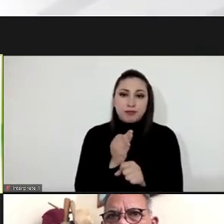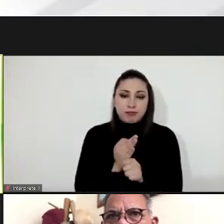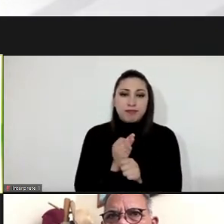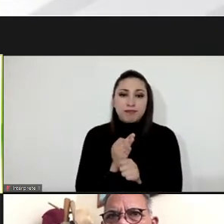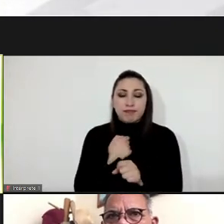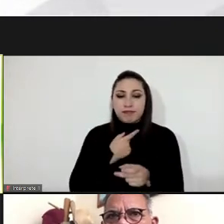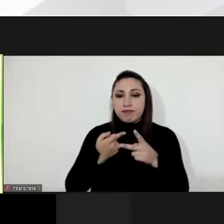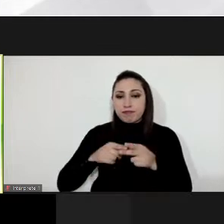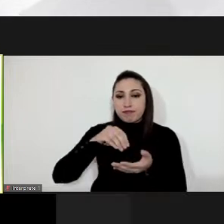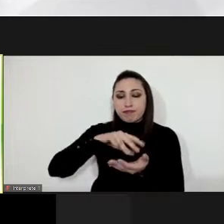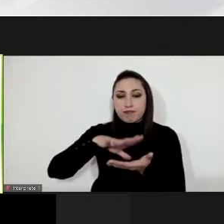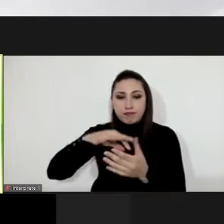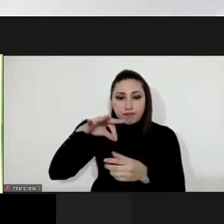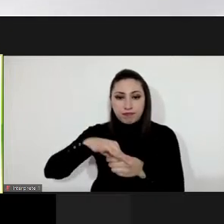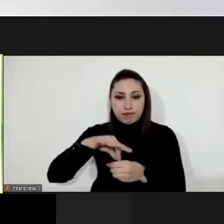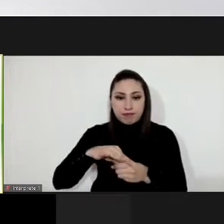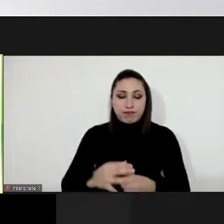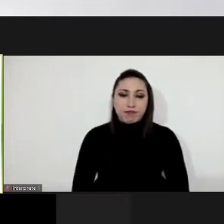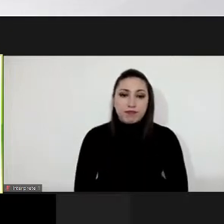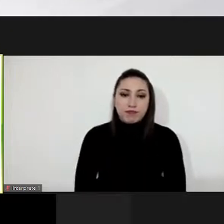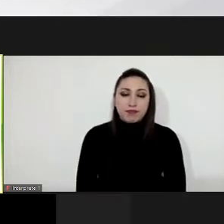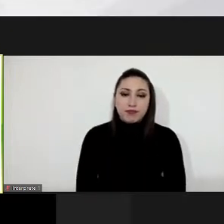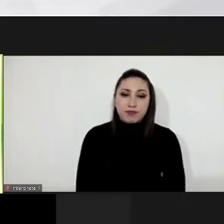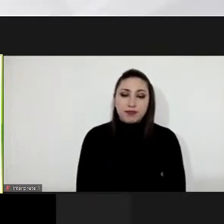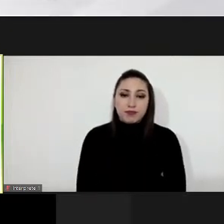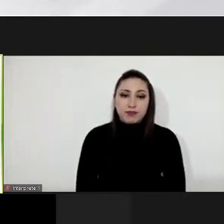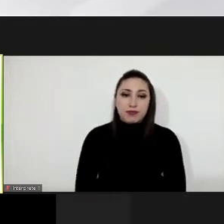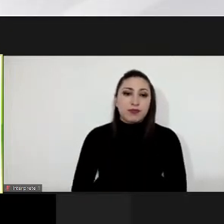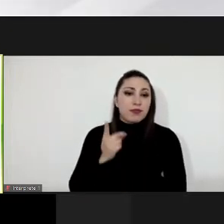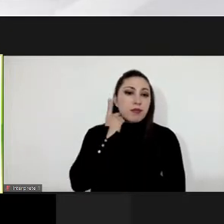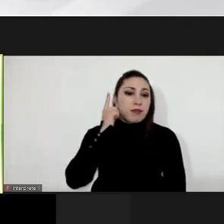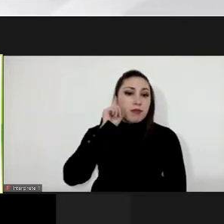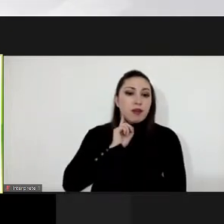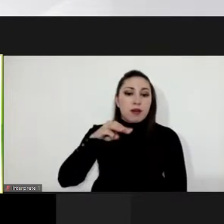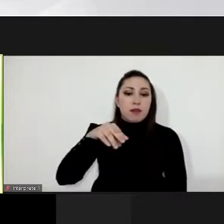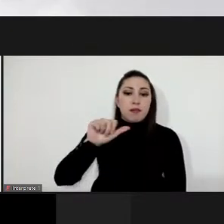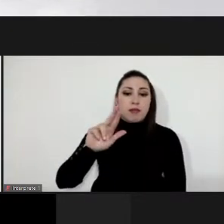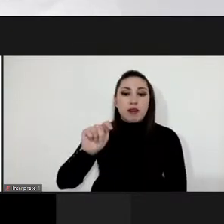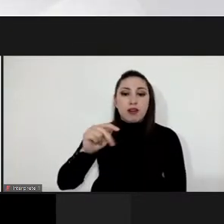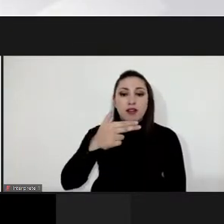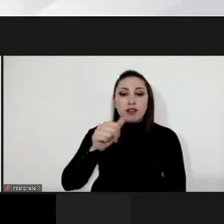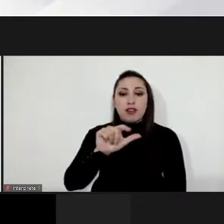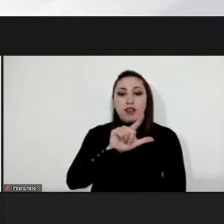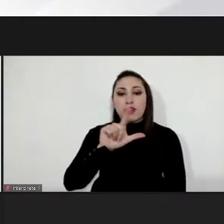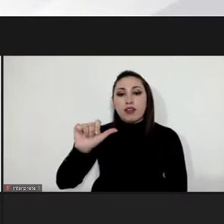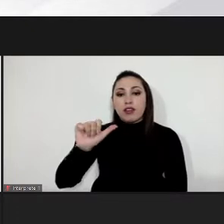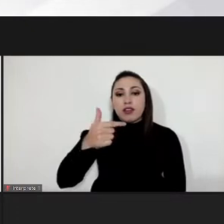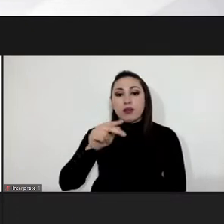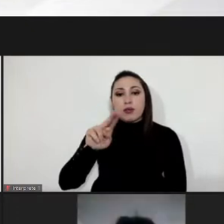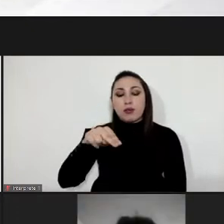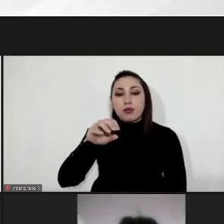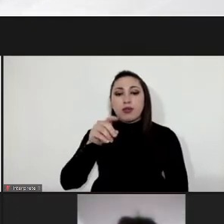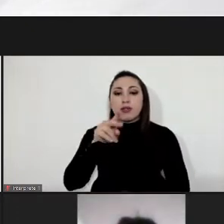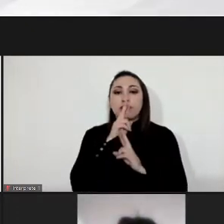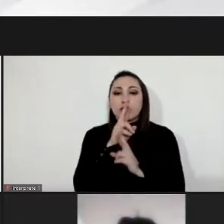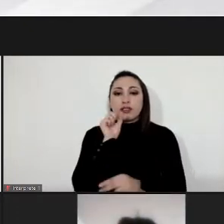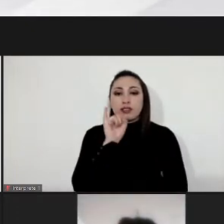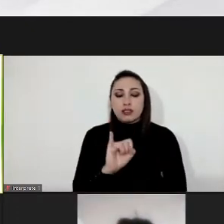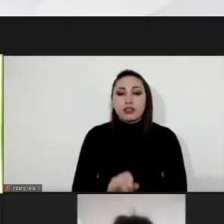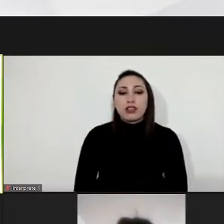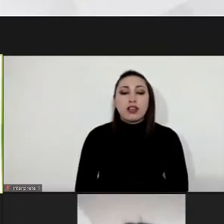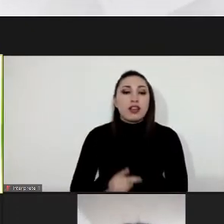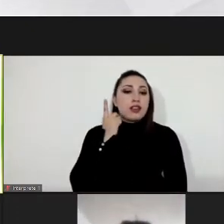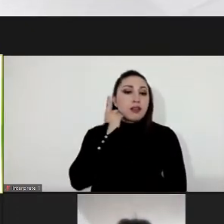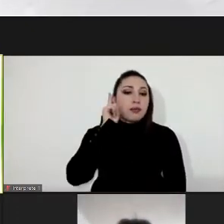el sentido de su voto. Marta Patricia Llaguno Pérez. Llaguno Patricia, a favor. América Alejandra